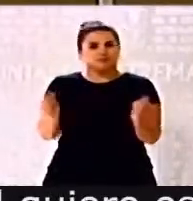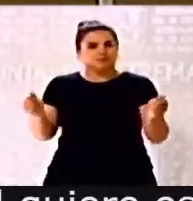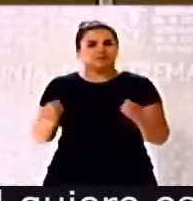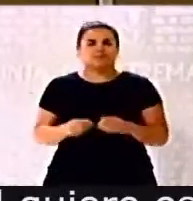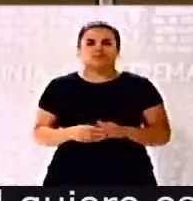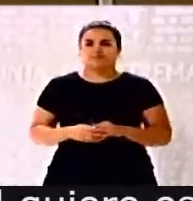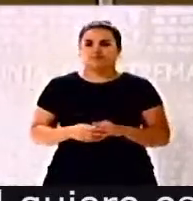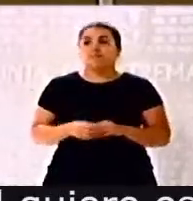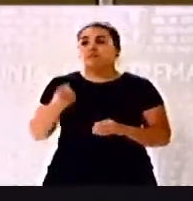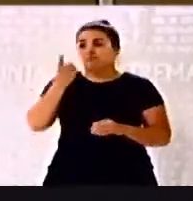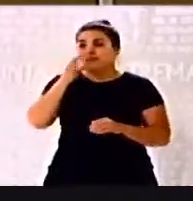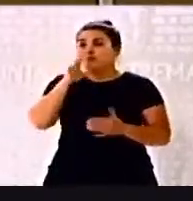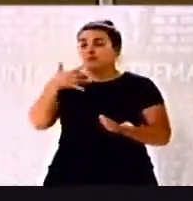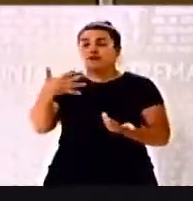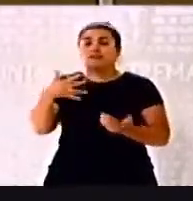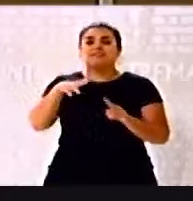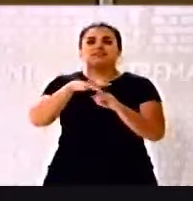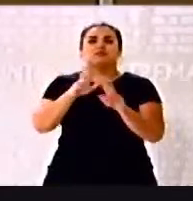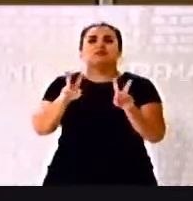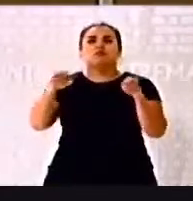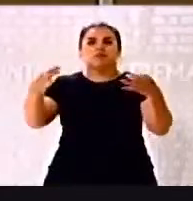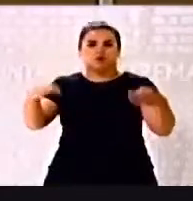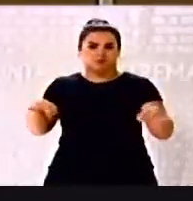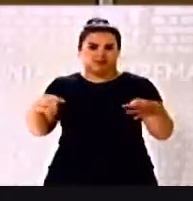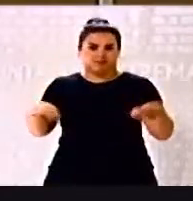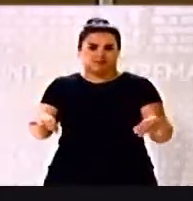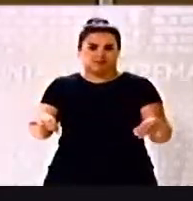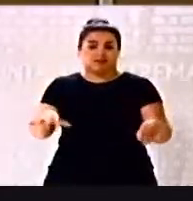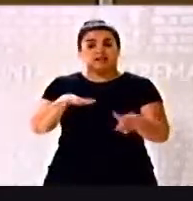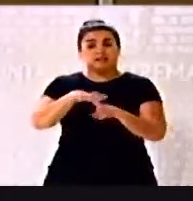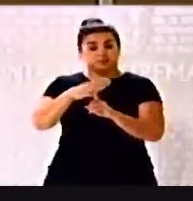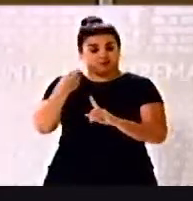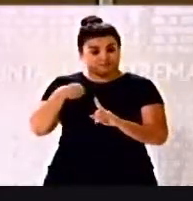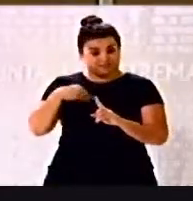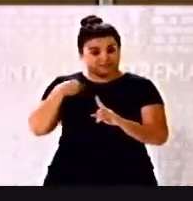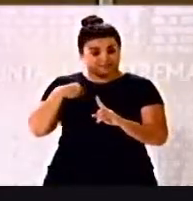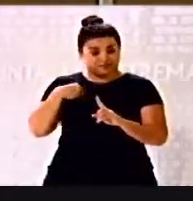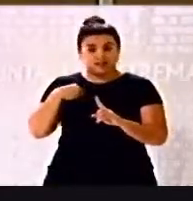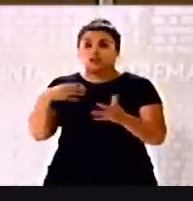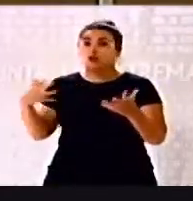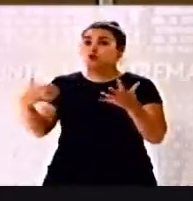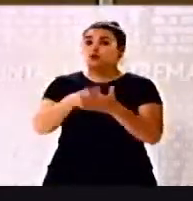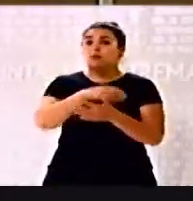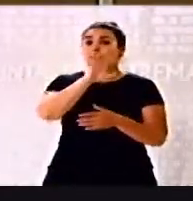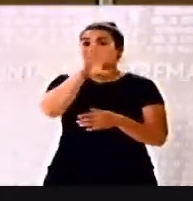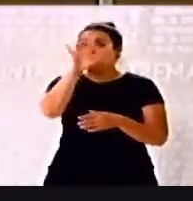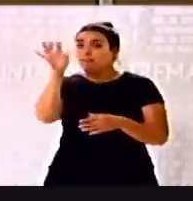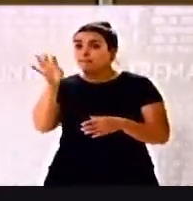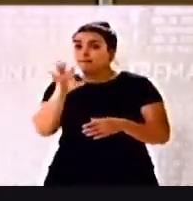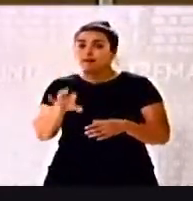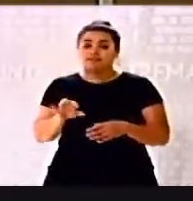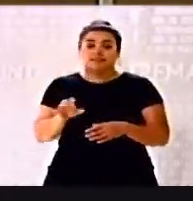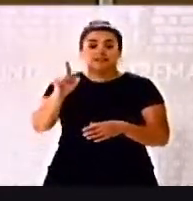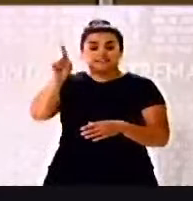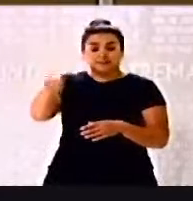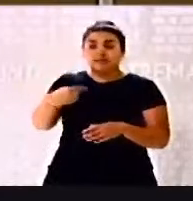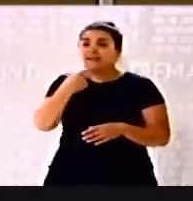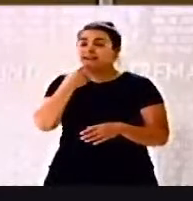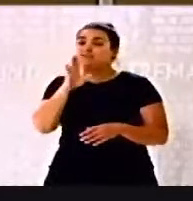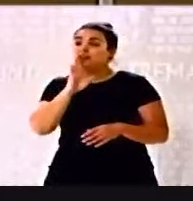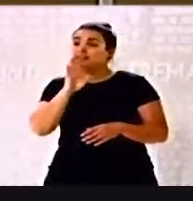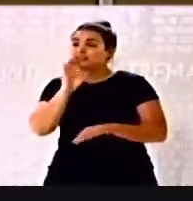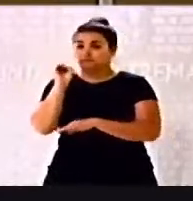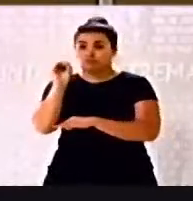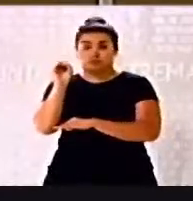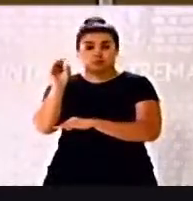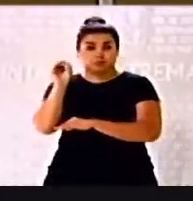Miren, estamos en el estado de nueva normalidad. En este estado de nueva normalidad, todos los países, como les decía también en mis anteriores